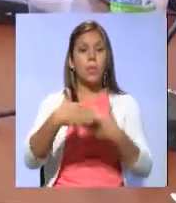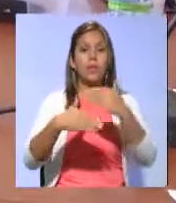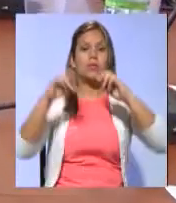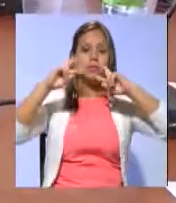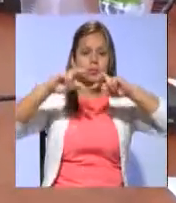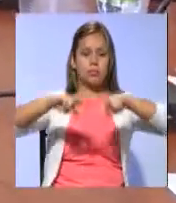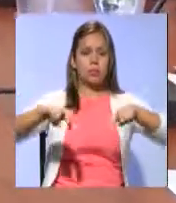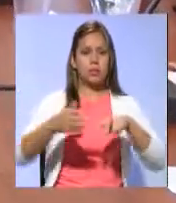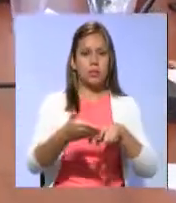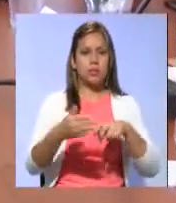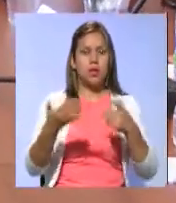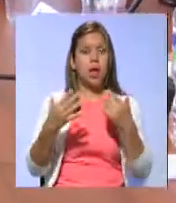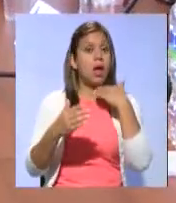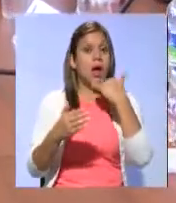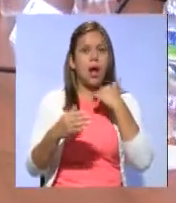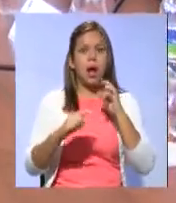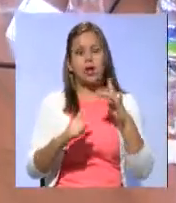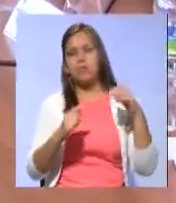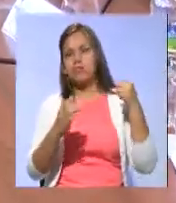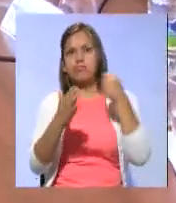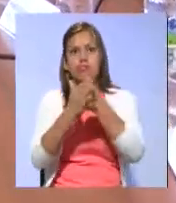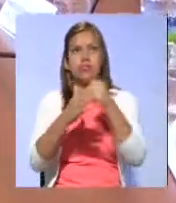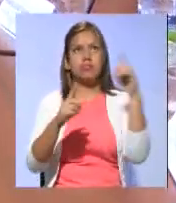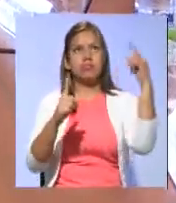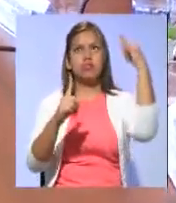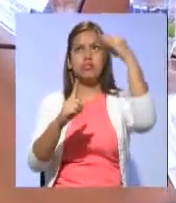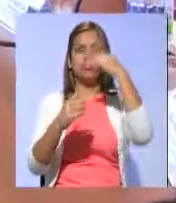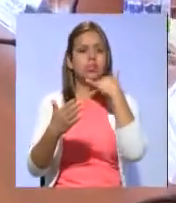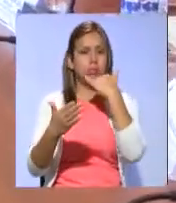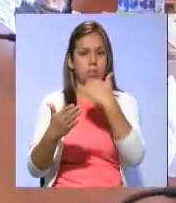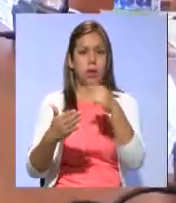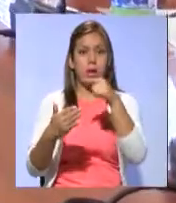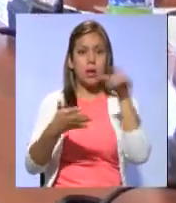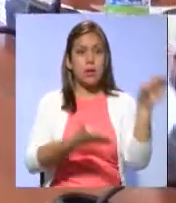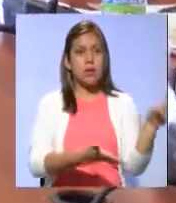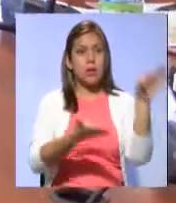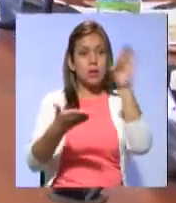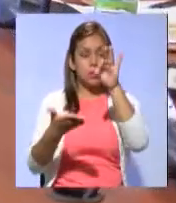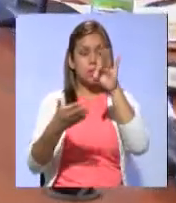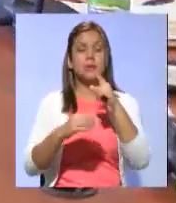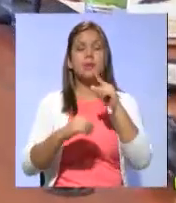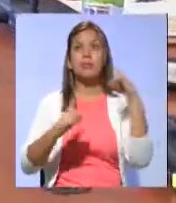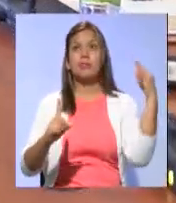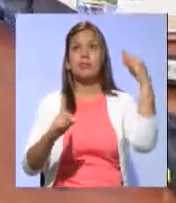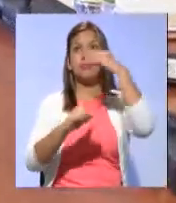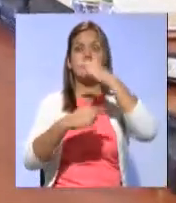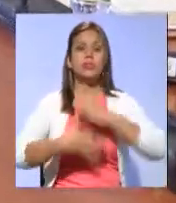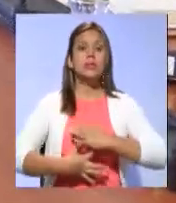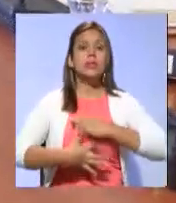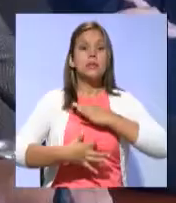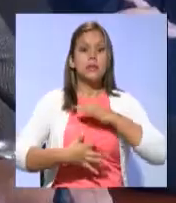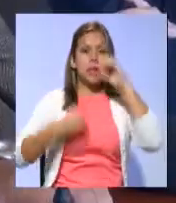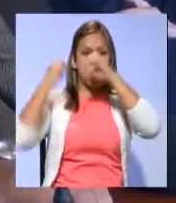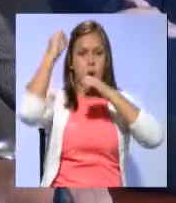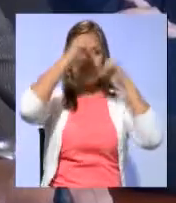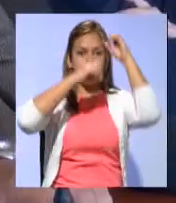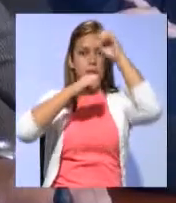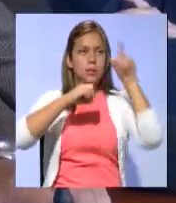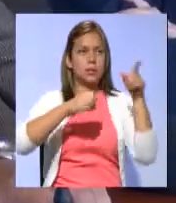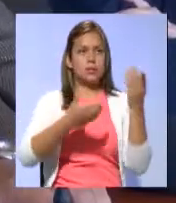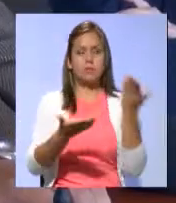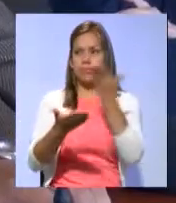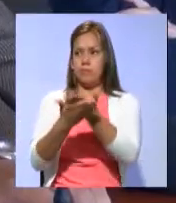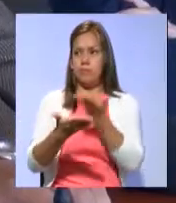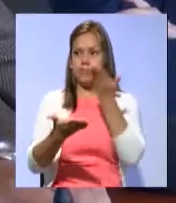investigación cuando existen accidentes aéreos. Representantes de la Dirección de Aviación Civil presentaron sus observaciones. Esto depende de